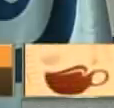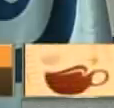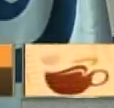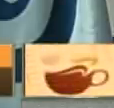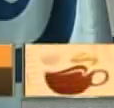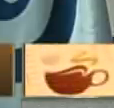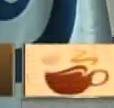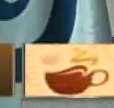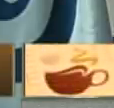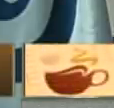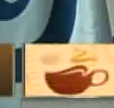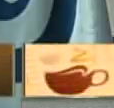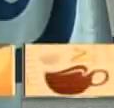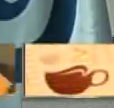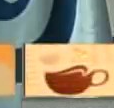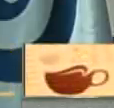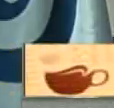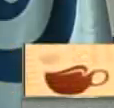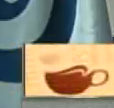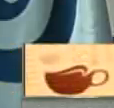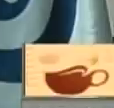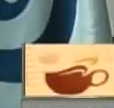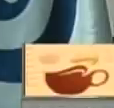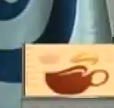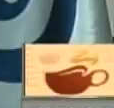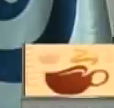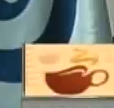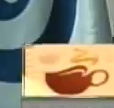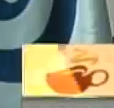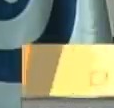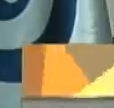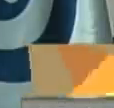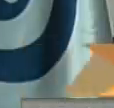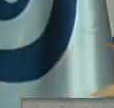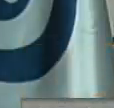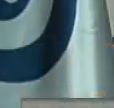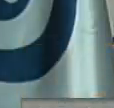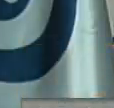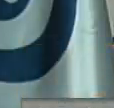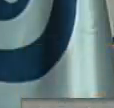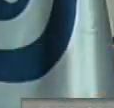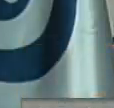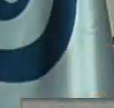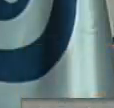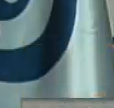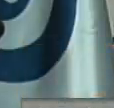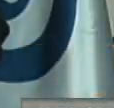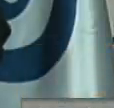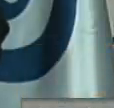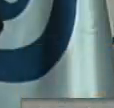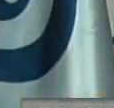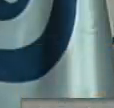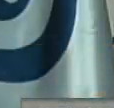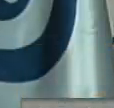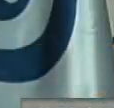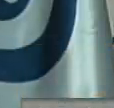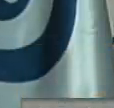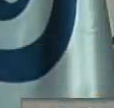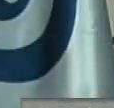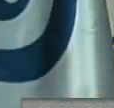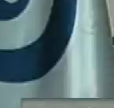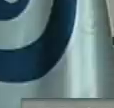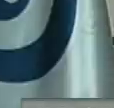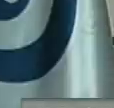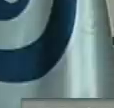lamentable pandemia, donde siempre alertamos a nuestras comunidades, mantener siempre